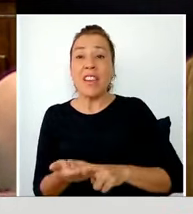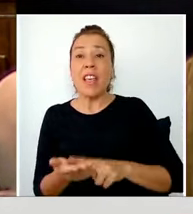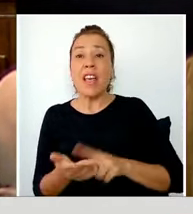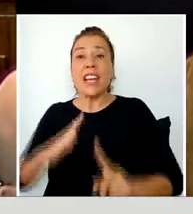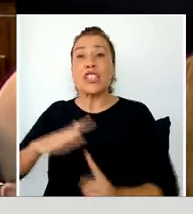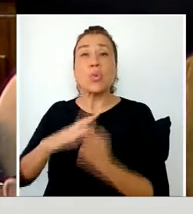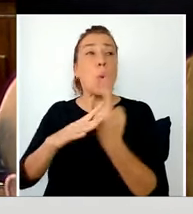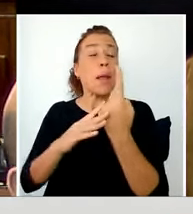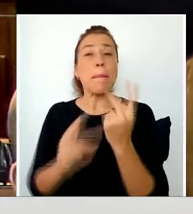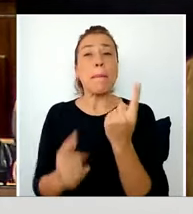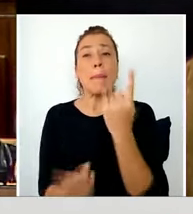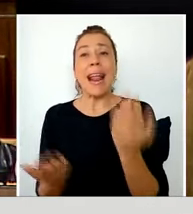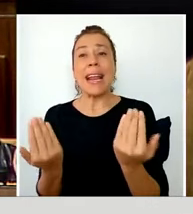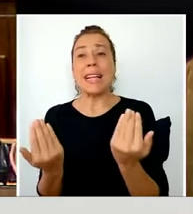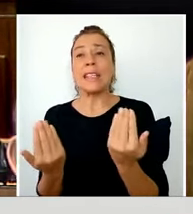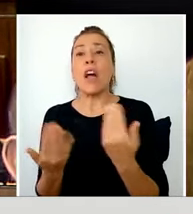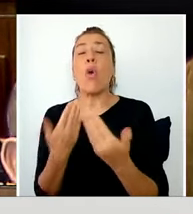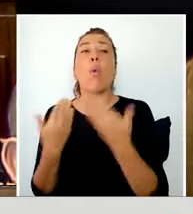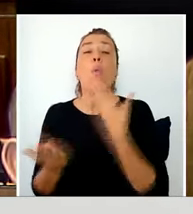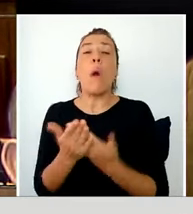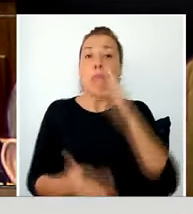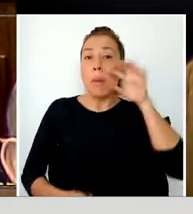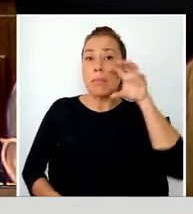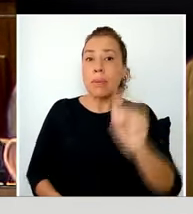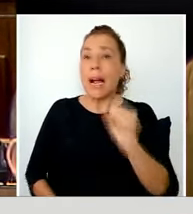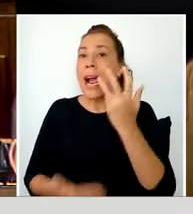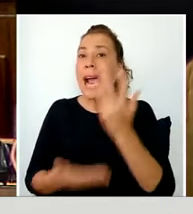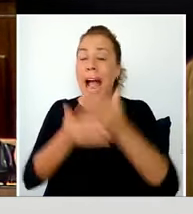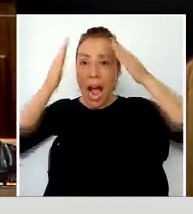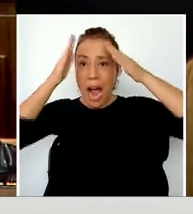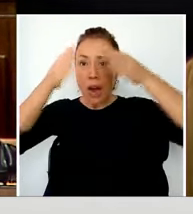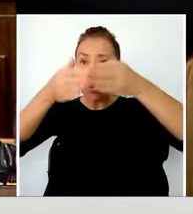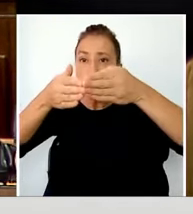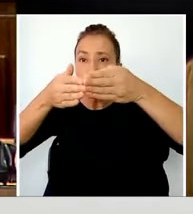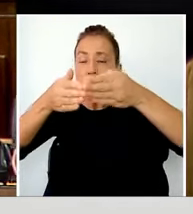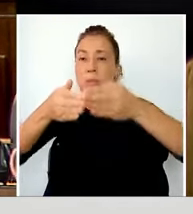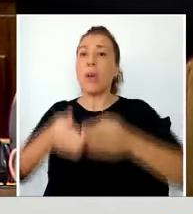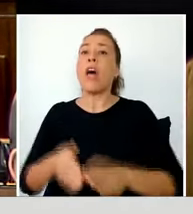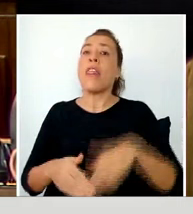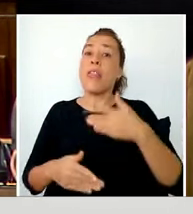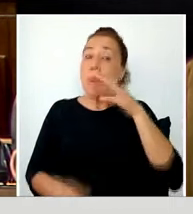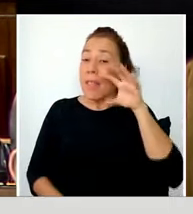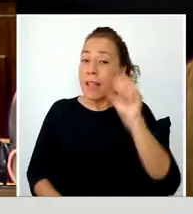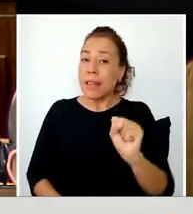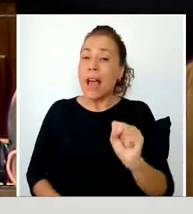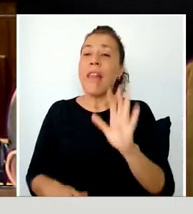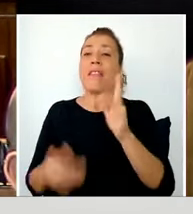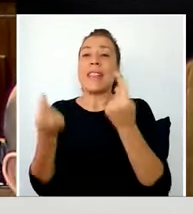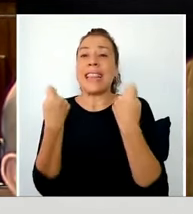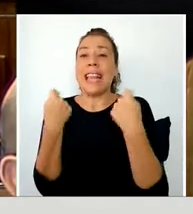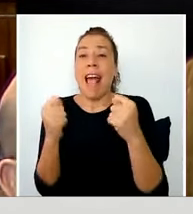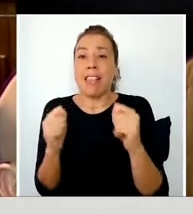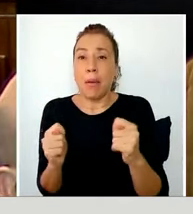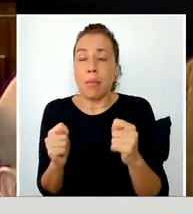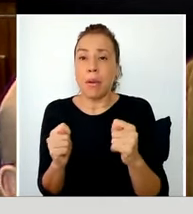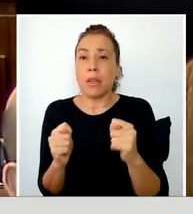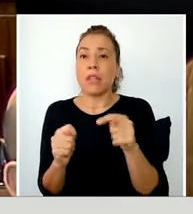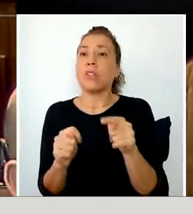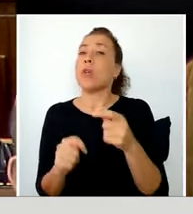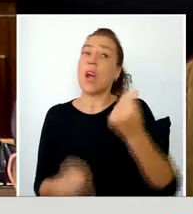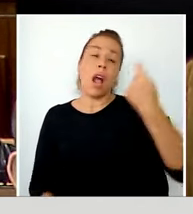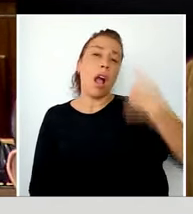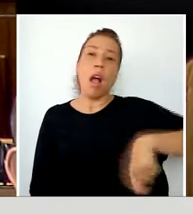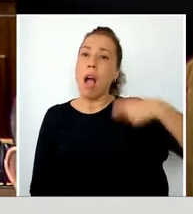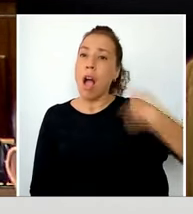se la pesquisa del trastorno espectro autista y después del diagnóstico en las terapias las cuales son de alto costo y deben